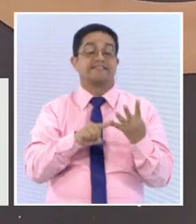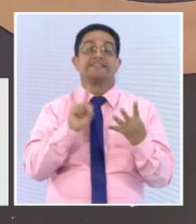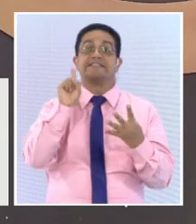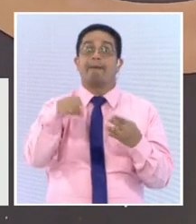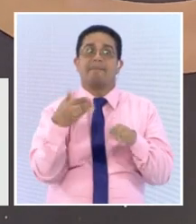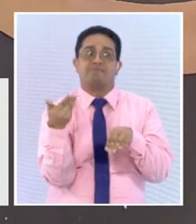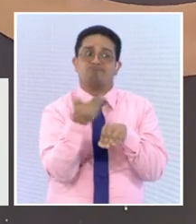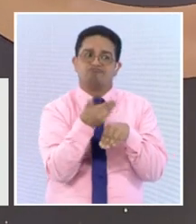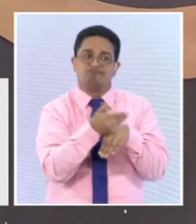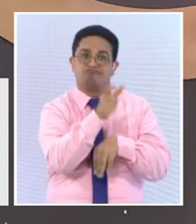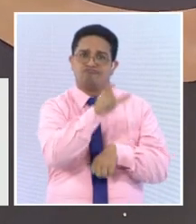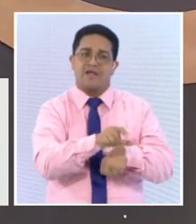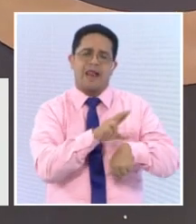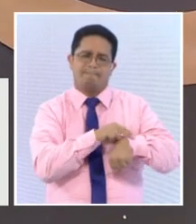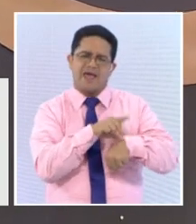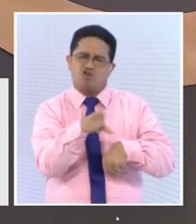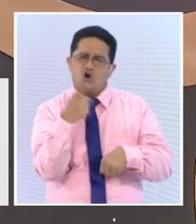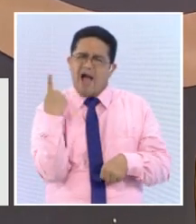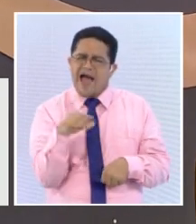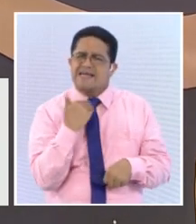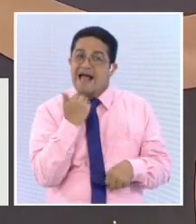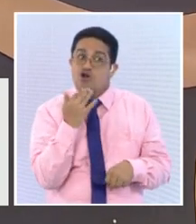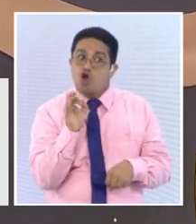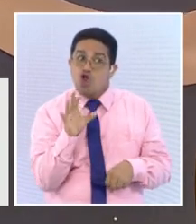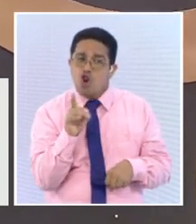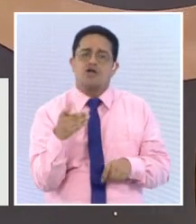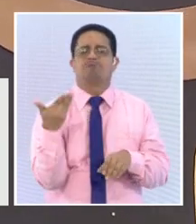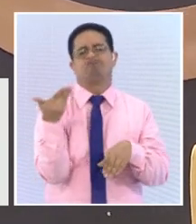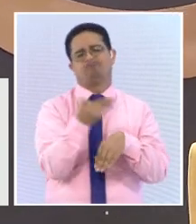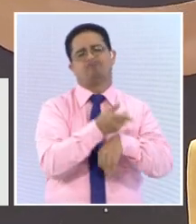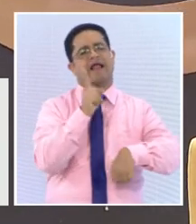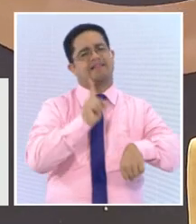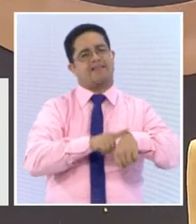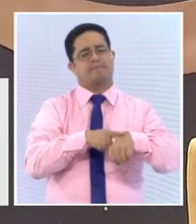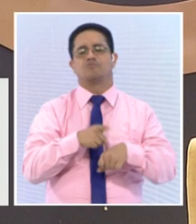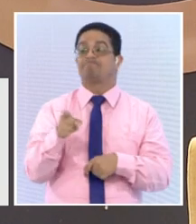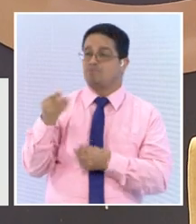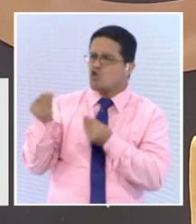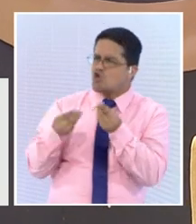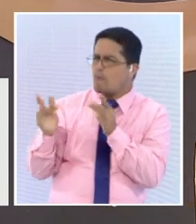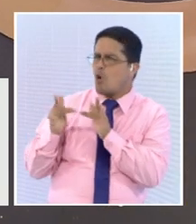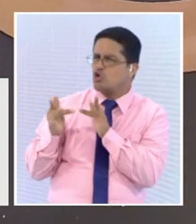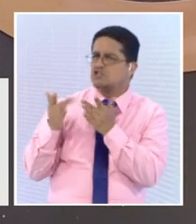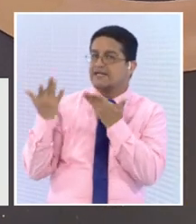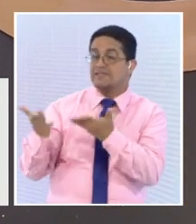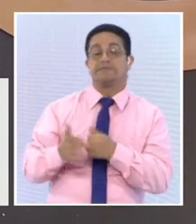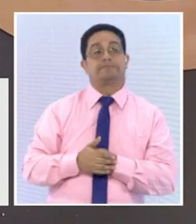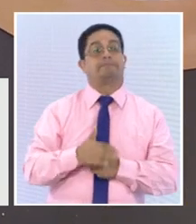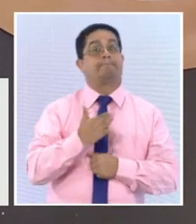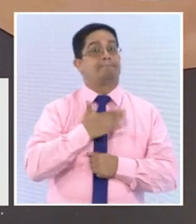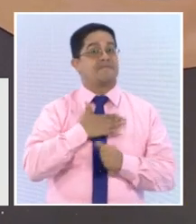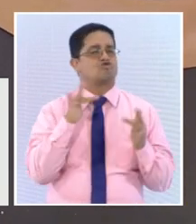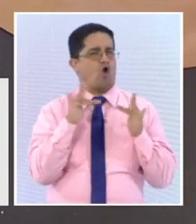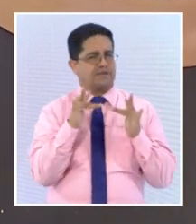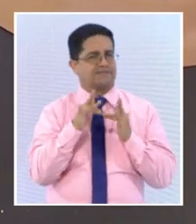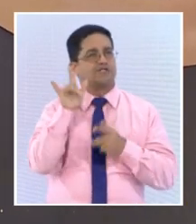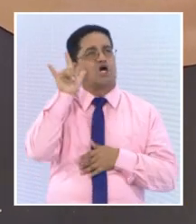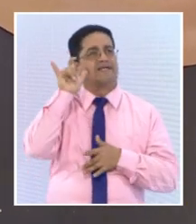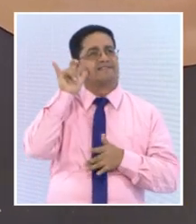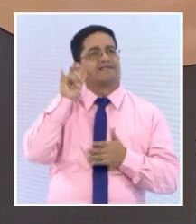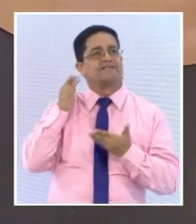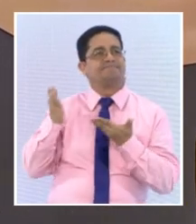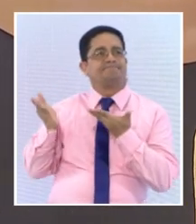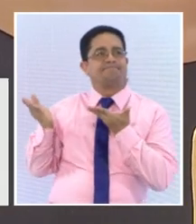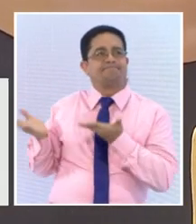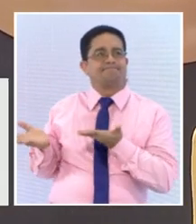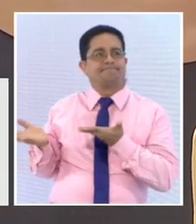al médico si tienes alguna dolencia a tiempo. Por supuesto. Doctor, ¿cómo le pueden contactar? Puedes contactarme a través de mi Instagram,